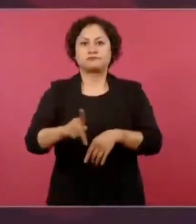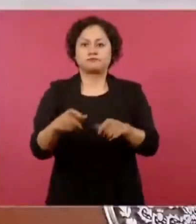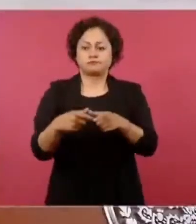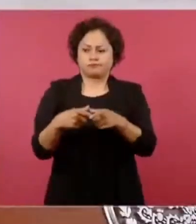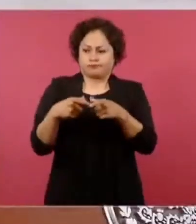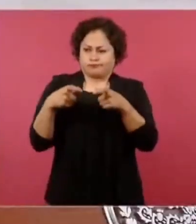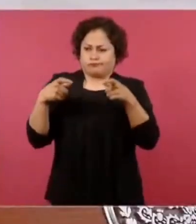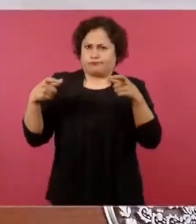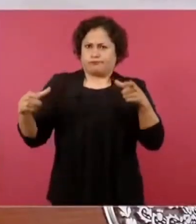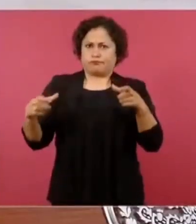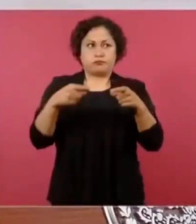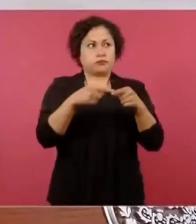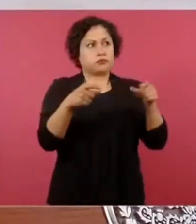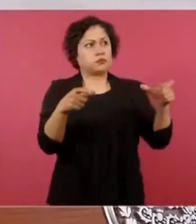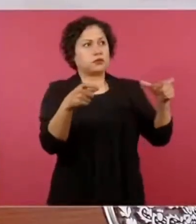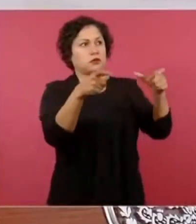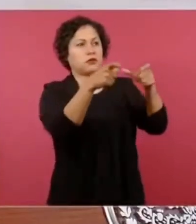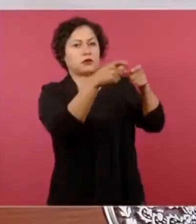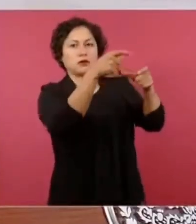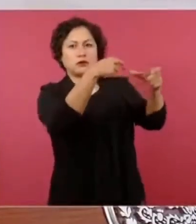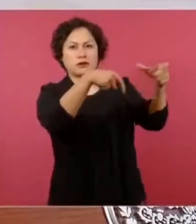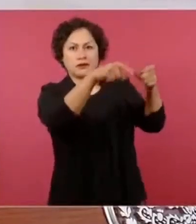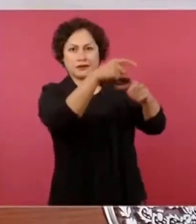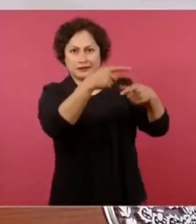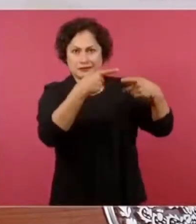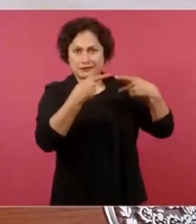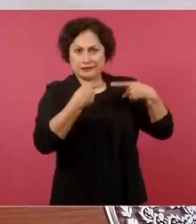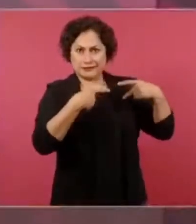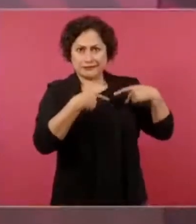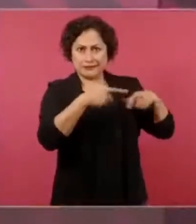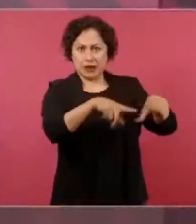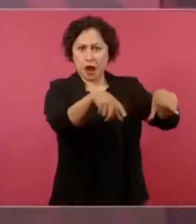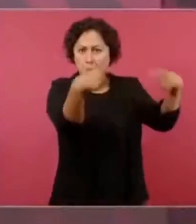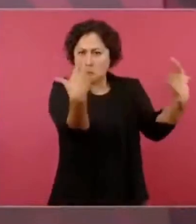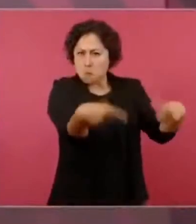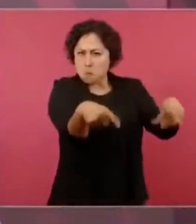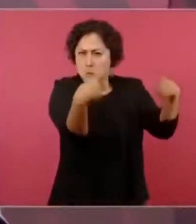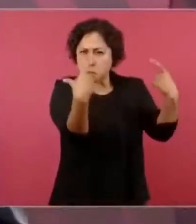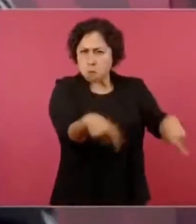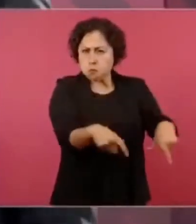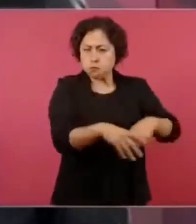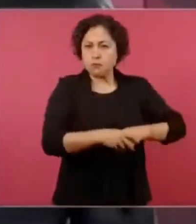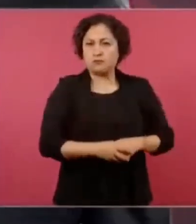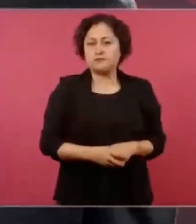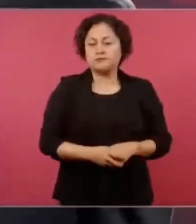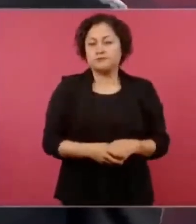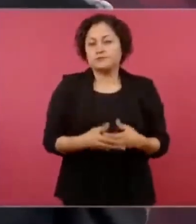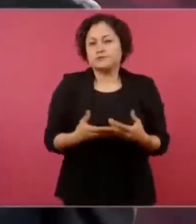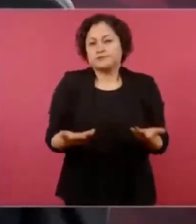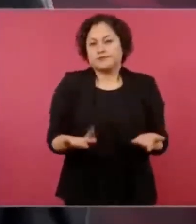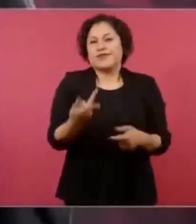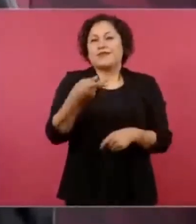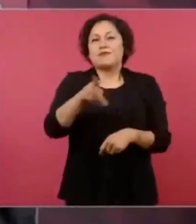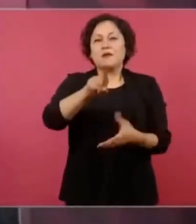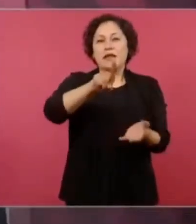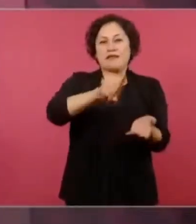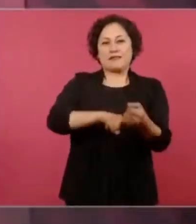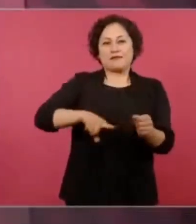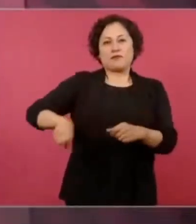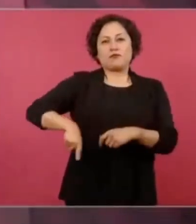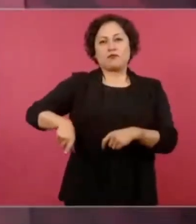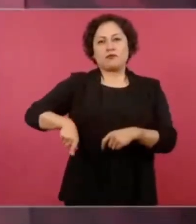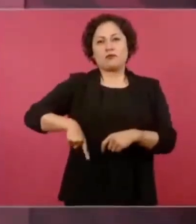enormes fortunas. Esa política de entregar bienes del pueblo, de la nación,